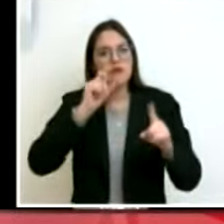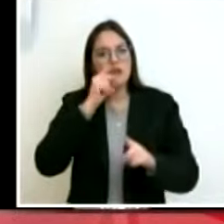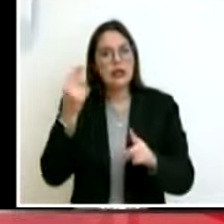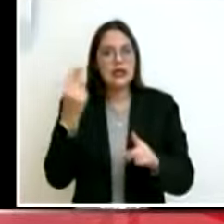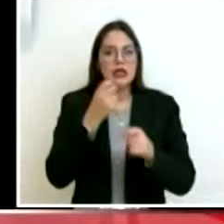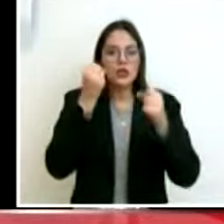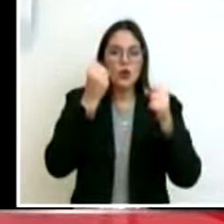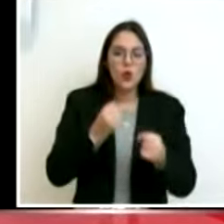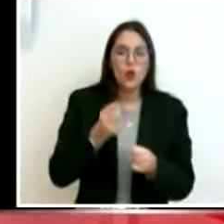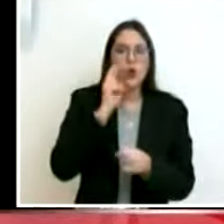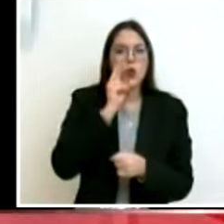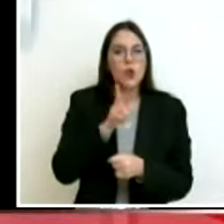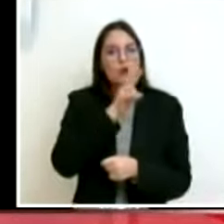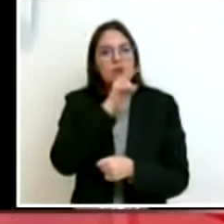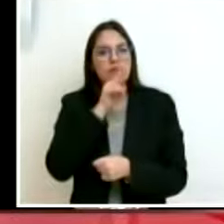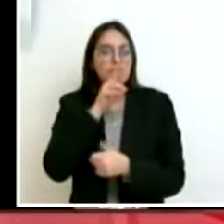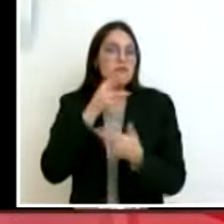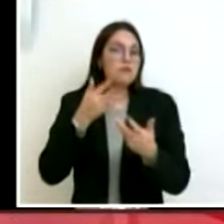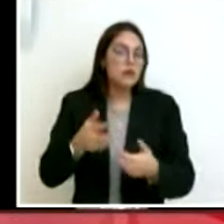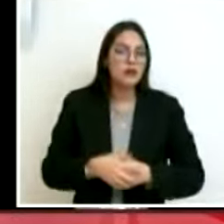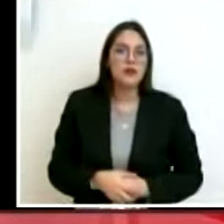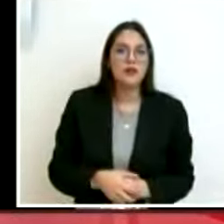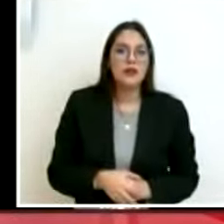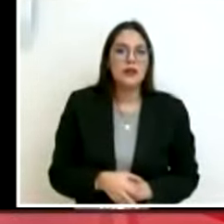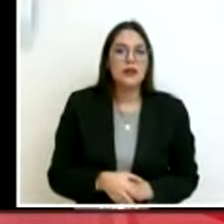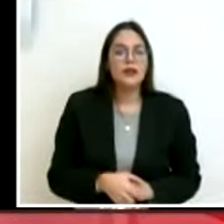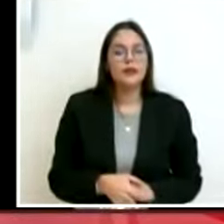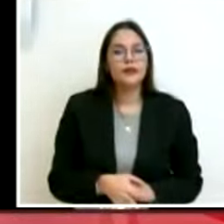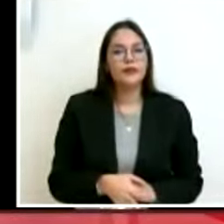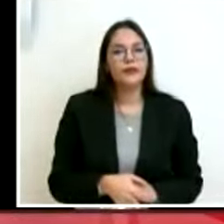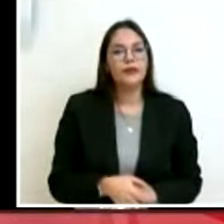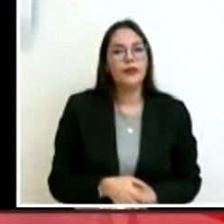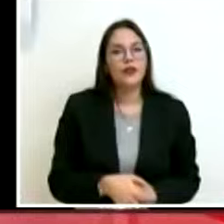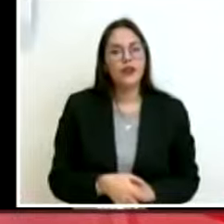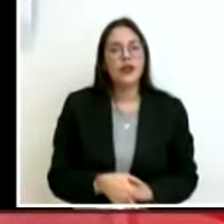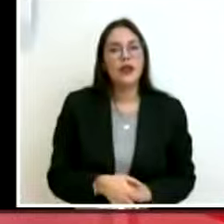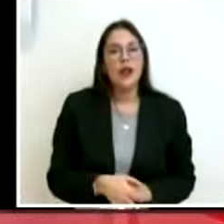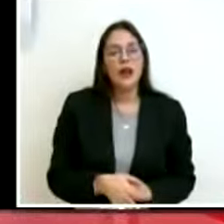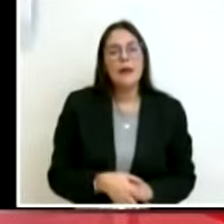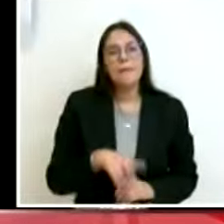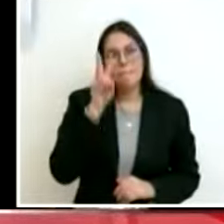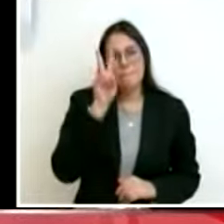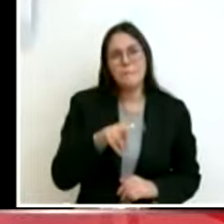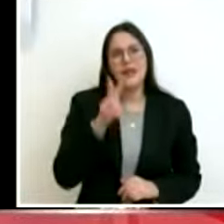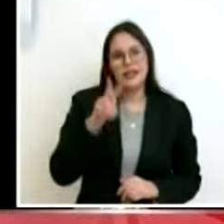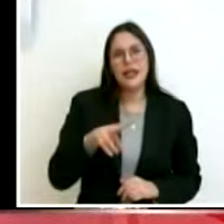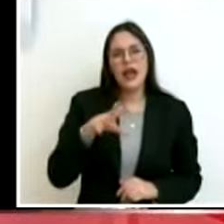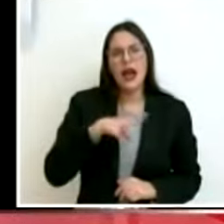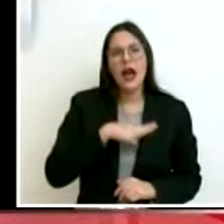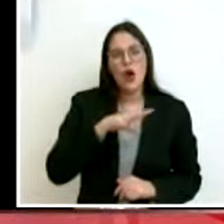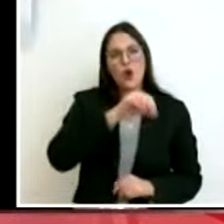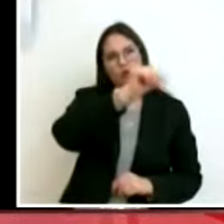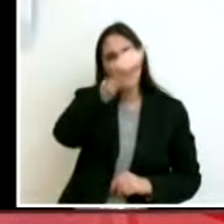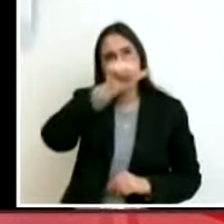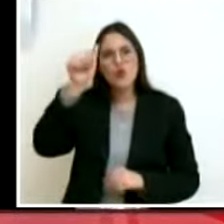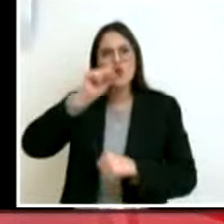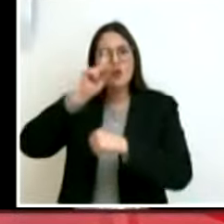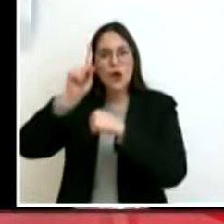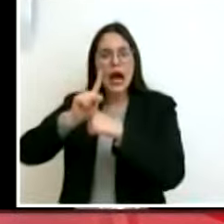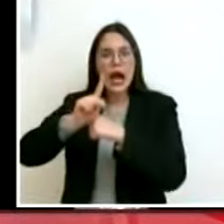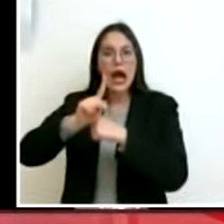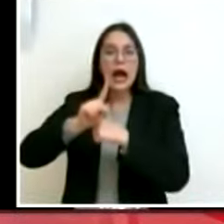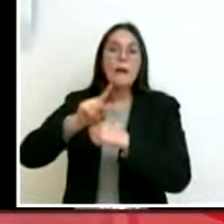nos dejaron el país. Es una realidad que en otros países hay más jueces.